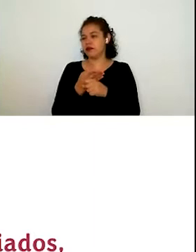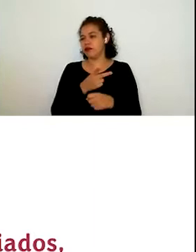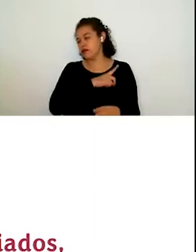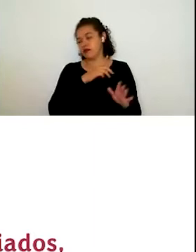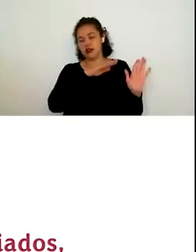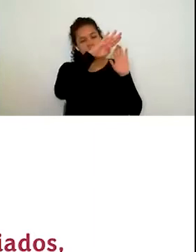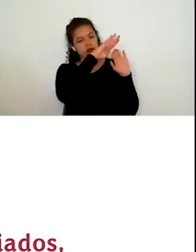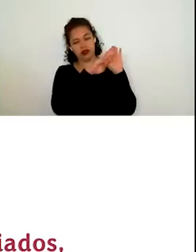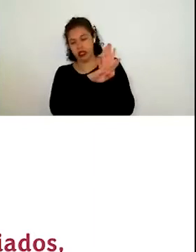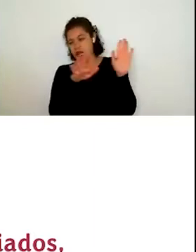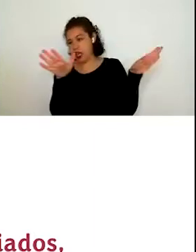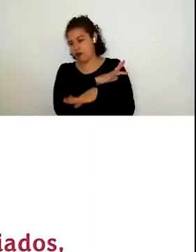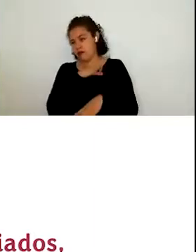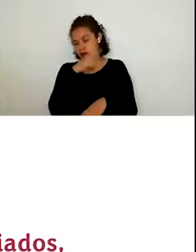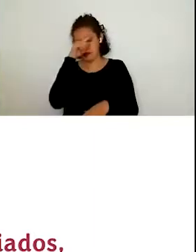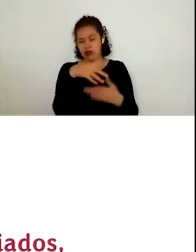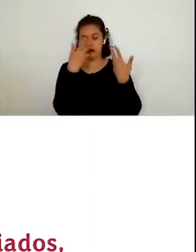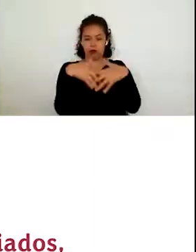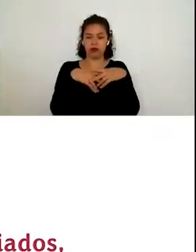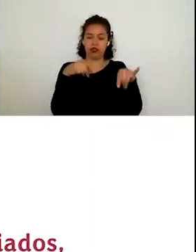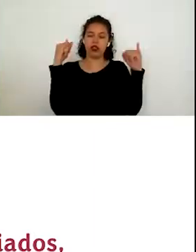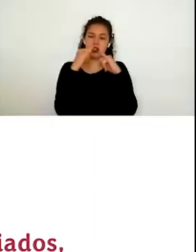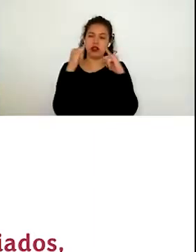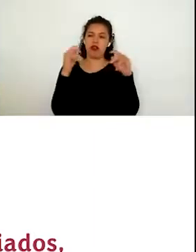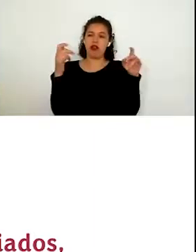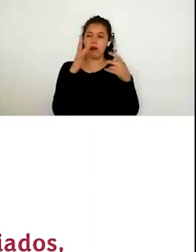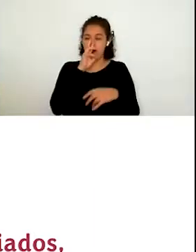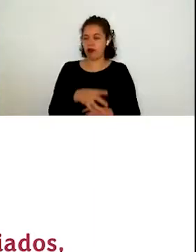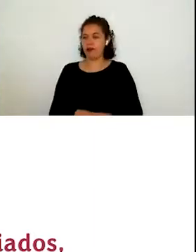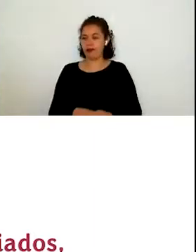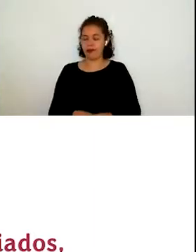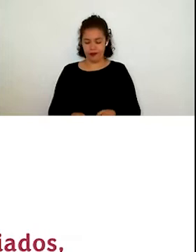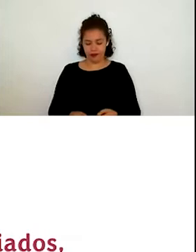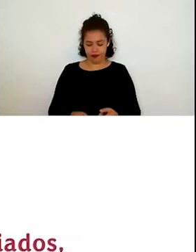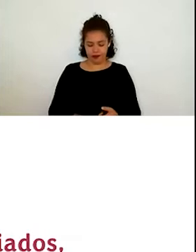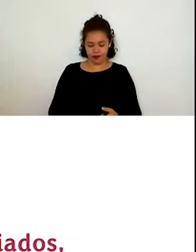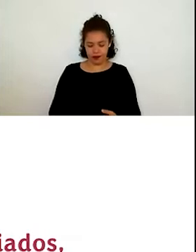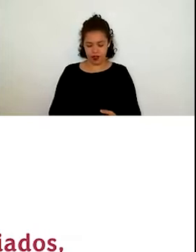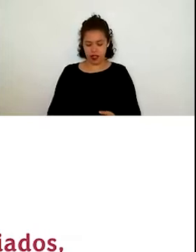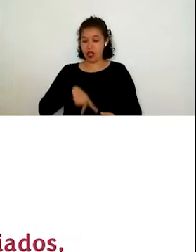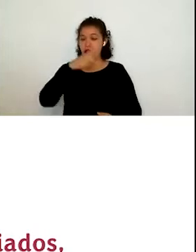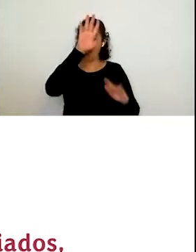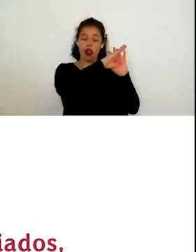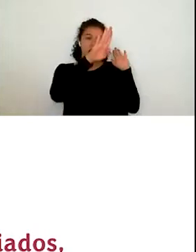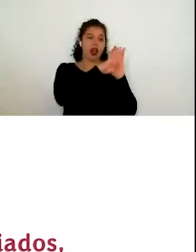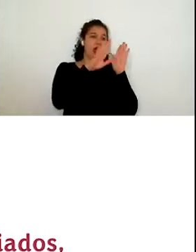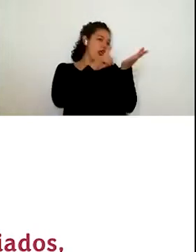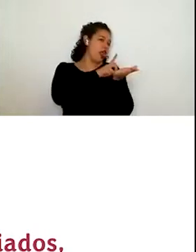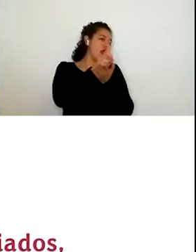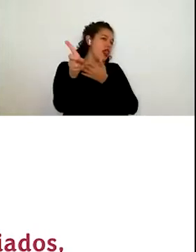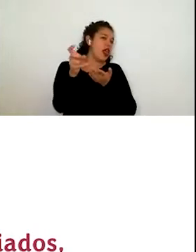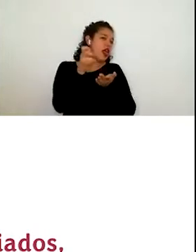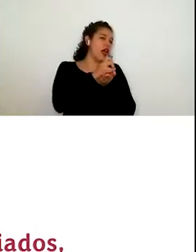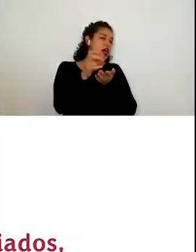estatutos para el mejor funcionamiento de la institución. Si en los estatutos no está definida esta